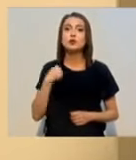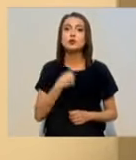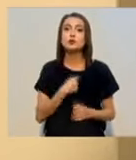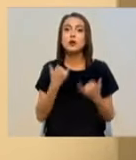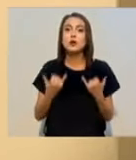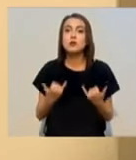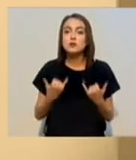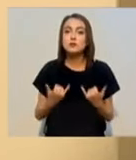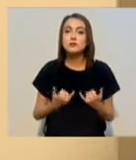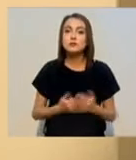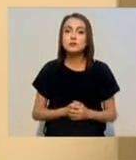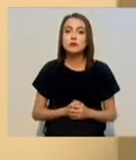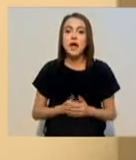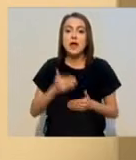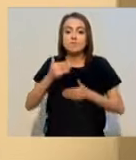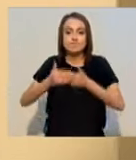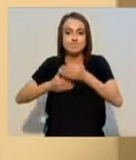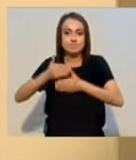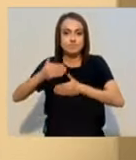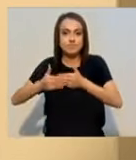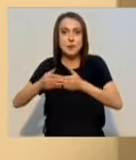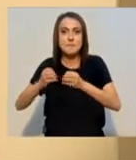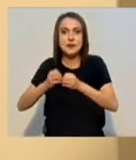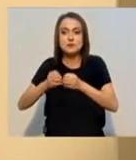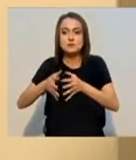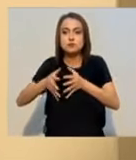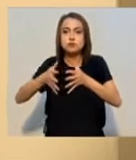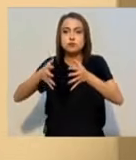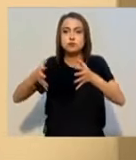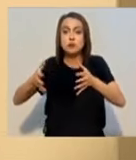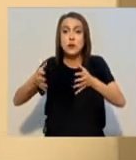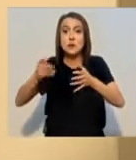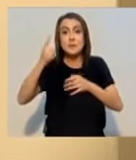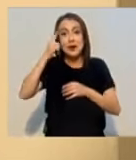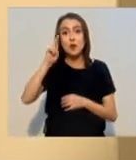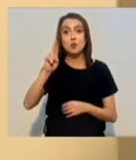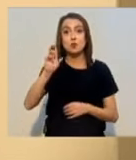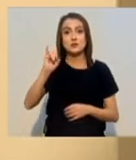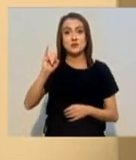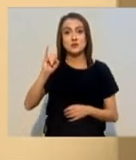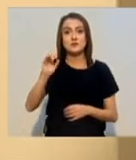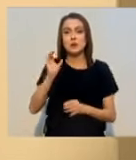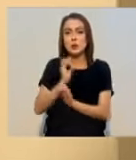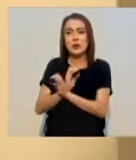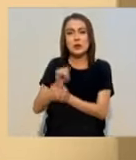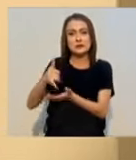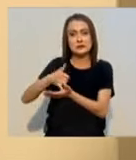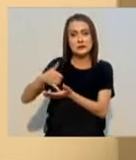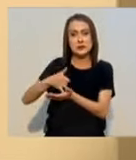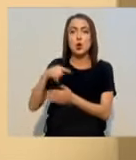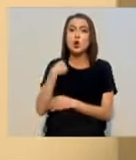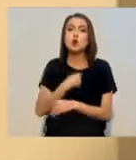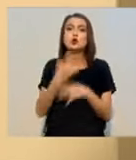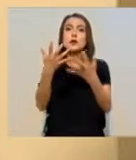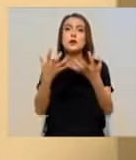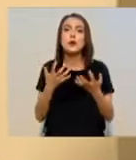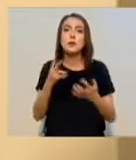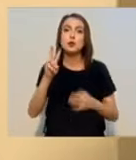Estamos avanzando con la ampliación de la capacidad UCI de cuidados intensivos, queremos